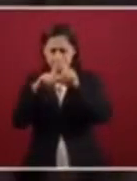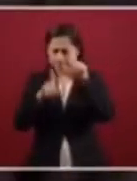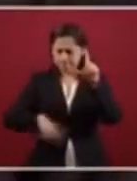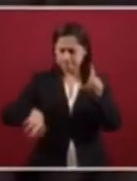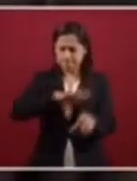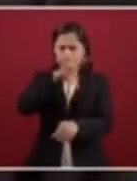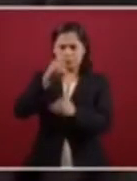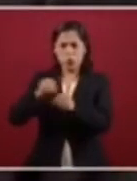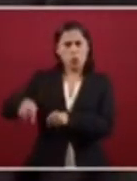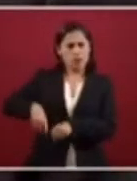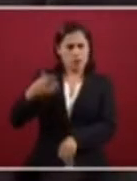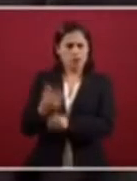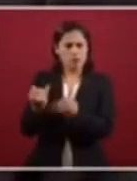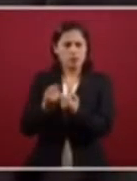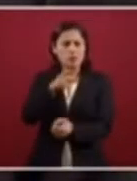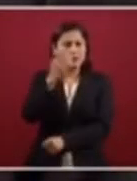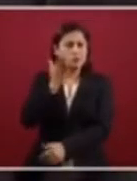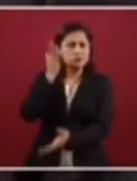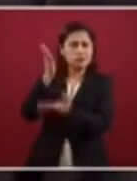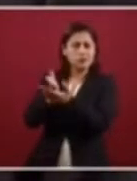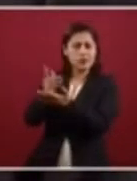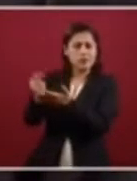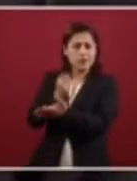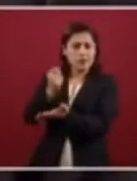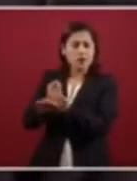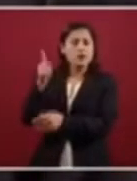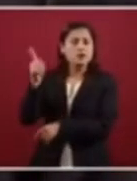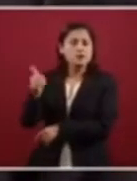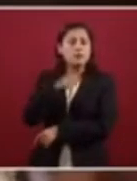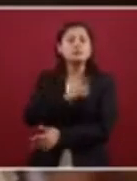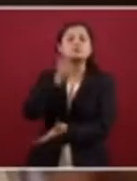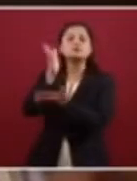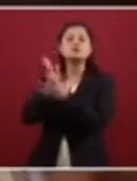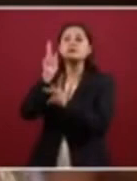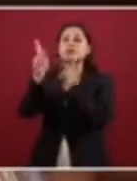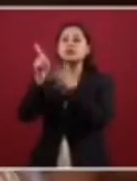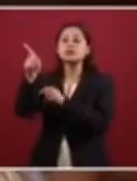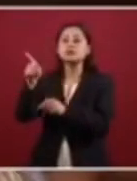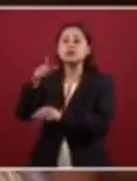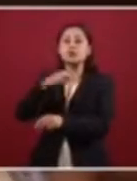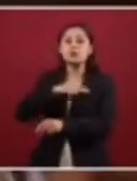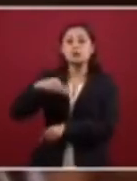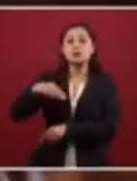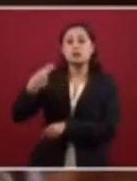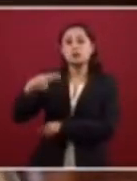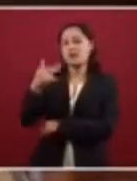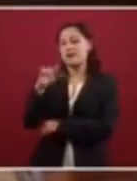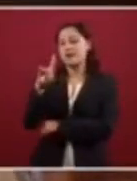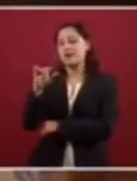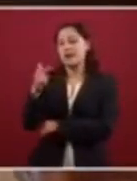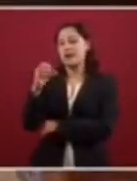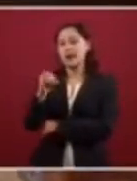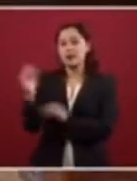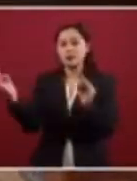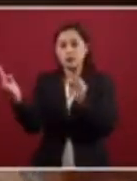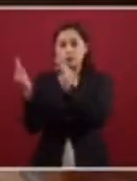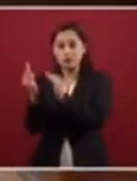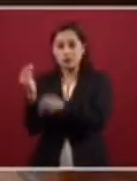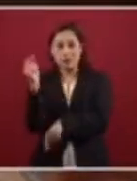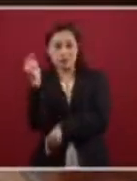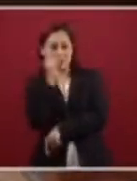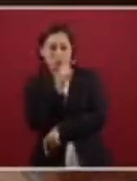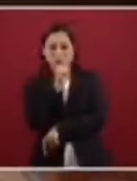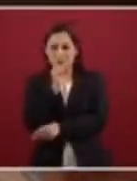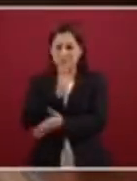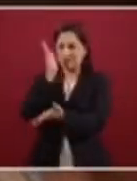Usted fue a Tamaulipas recientemente y visitó el municipio de Hidalgo. En ese municipio, a escasos kilómetros de donde usted estaba, no, ni